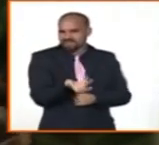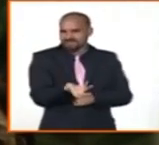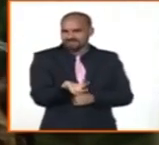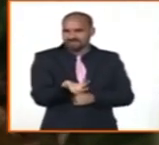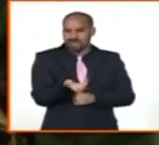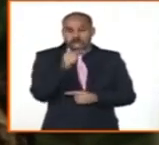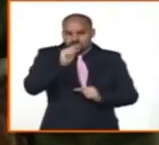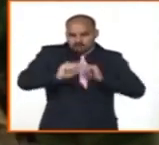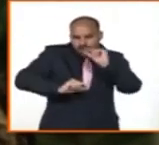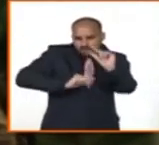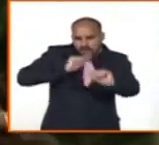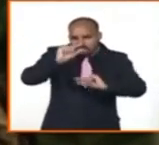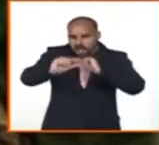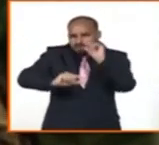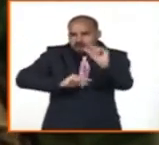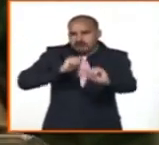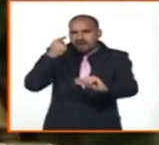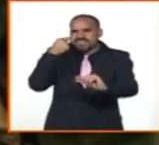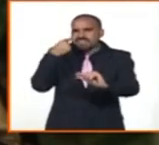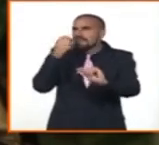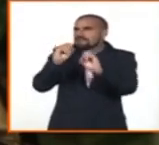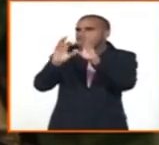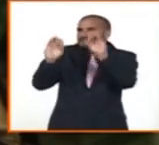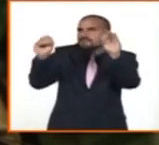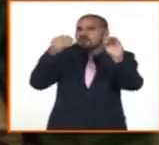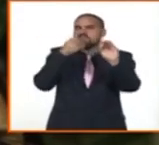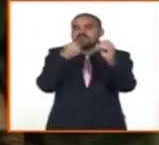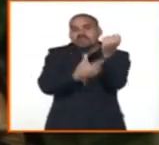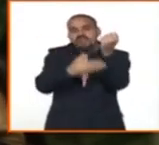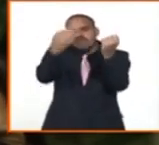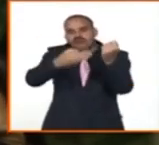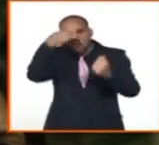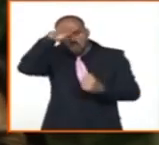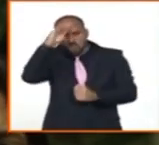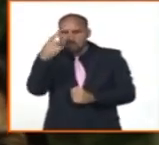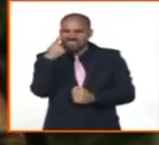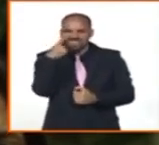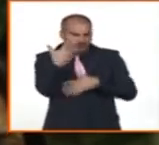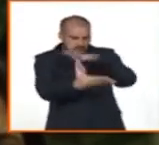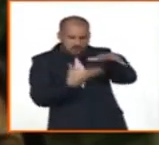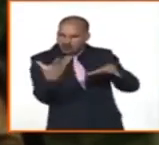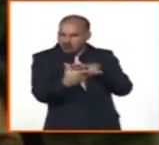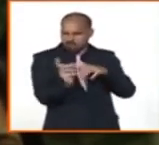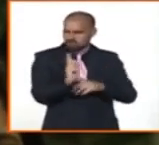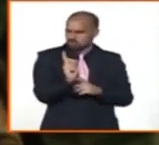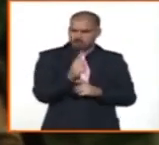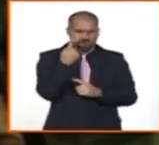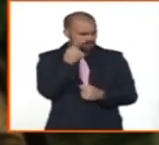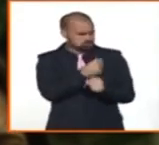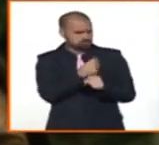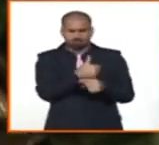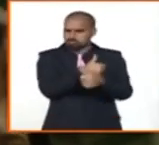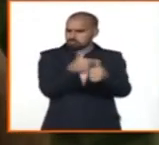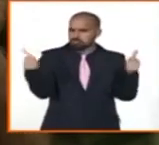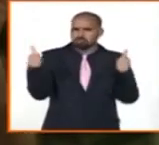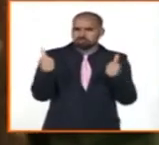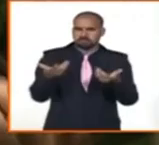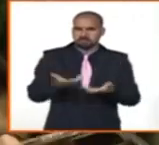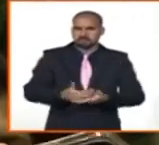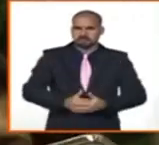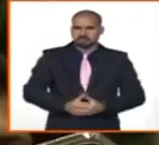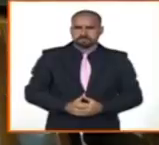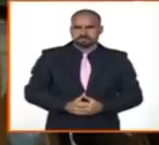empiezan a retroalimentártelo. Sí. Es necesario que en el aspecto de innovación, es el apartado de innovación que comentó el presidente,